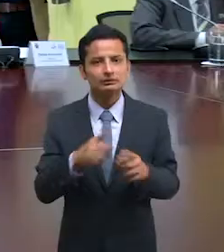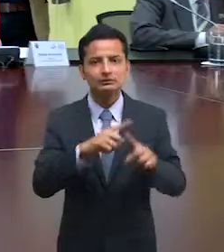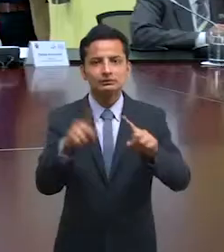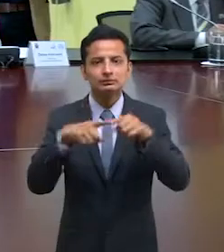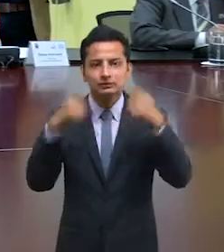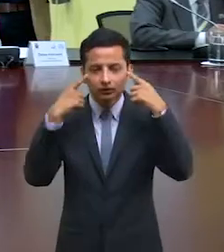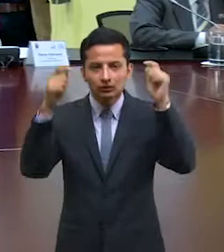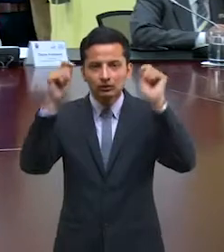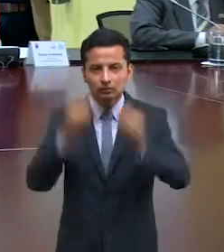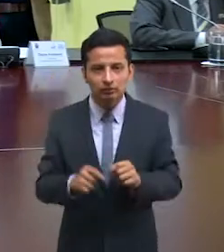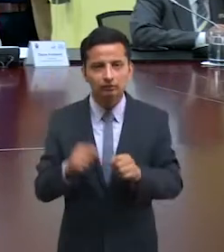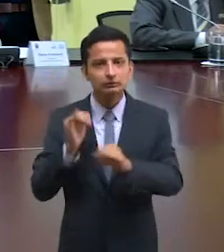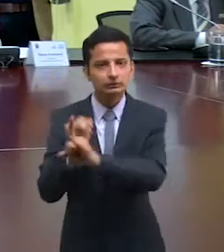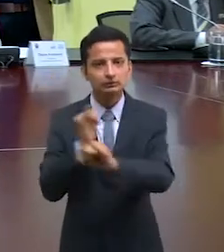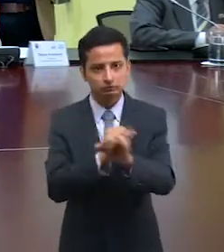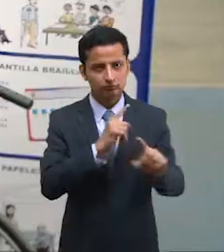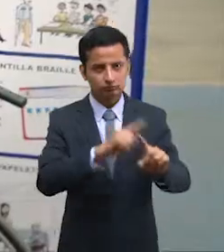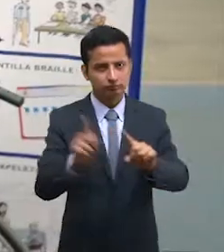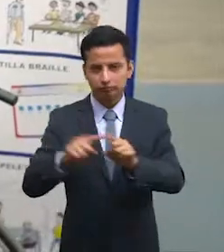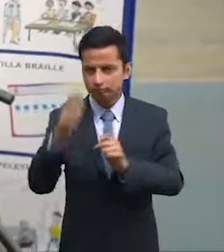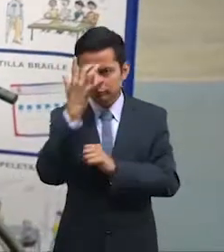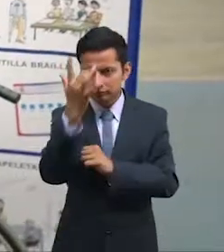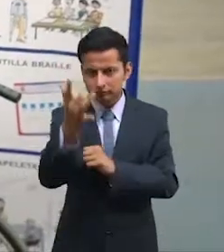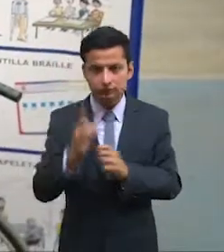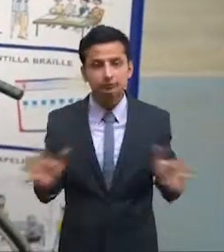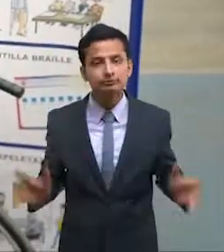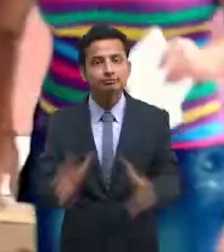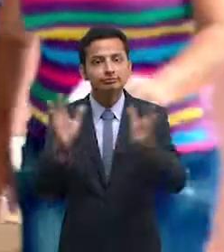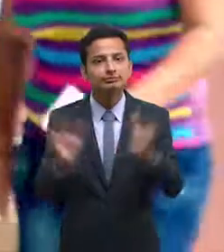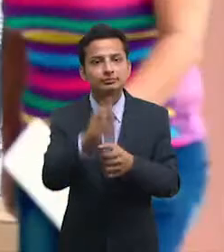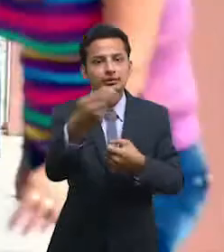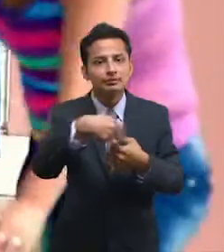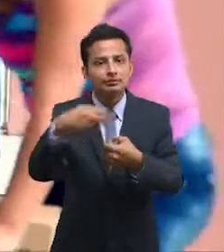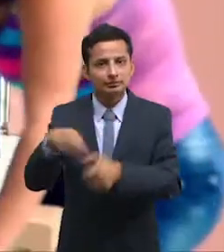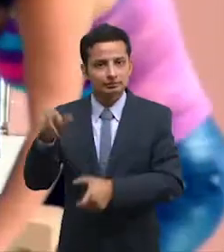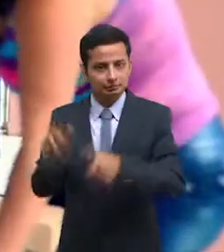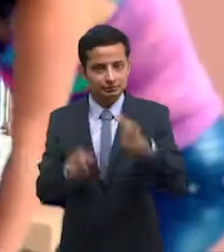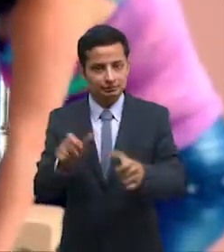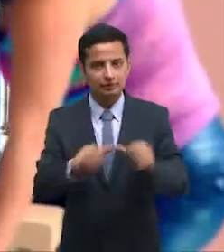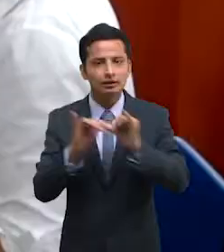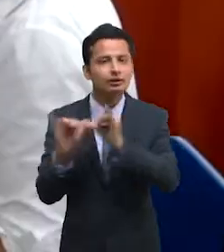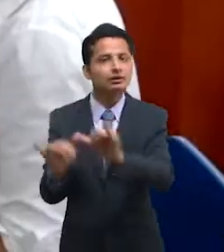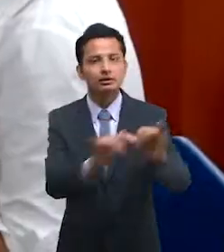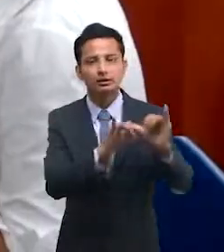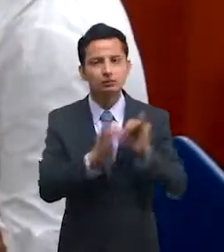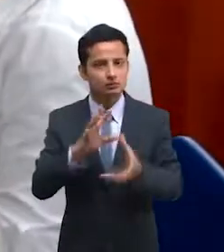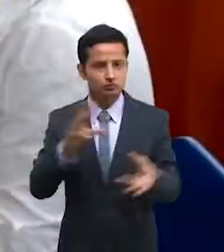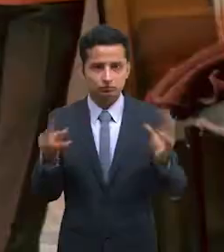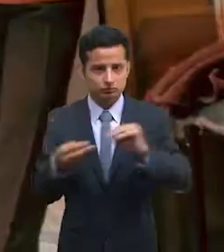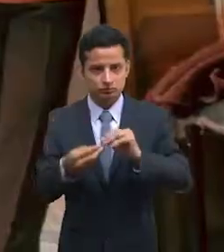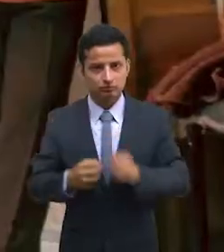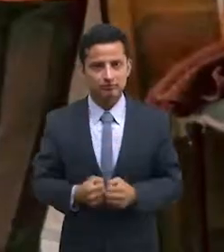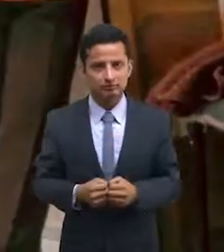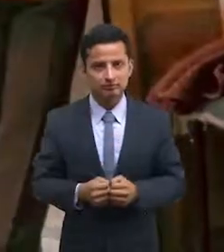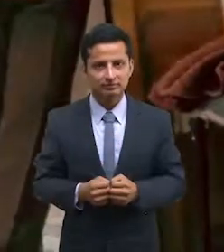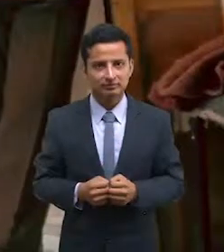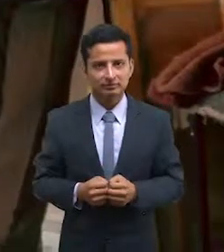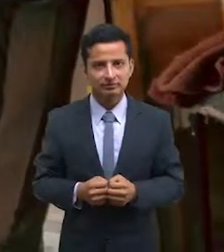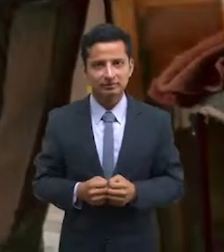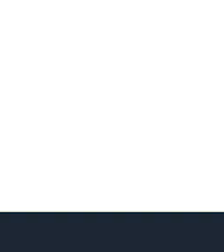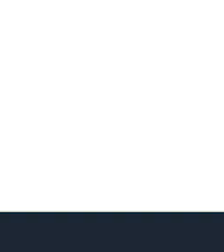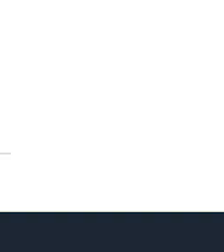actividades y firmas de convenios con varias instituciones a fin de fomentar la participación ciudadana e igualdad de oportunidades.